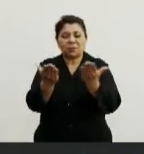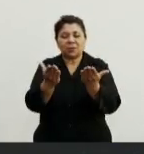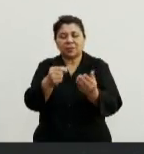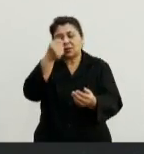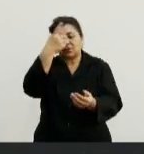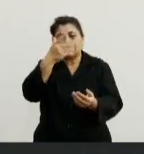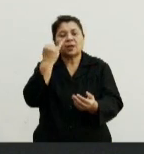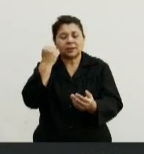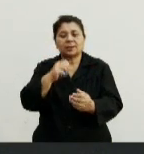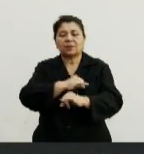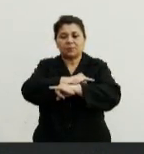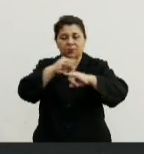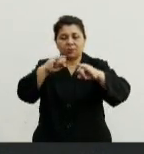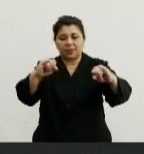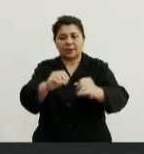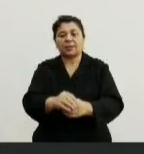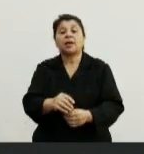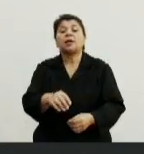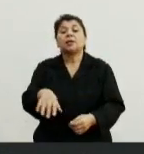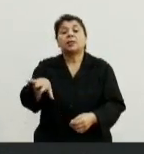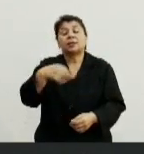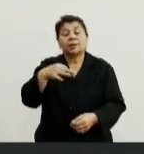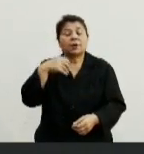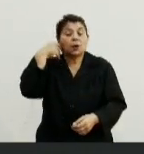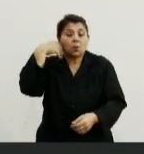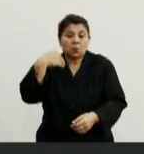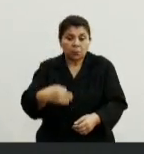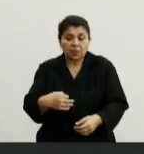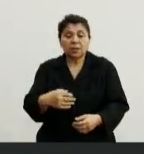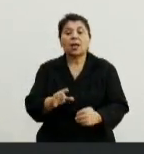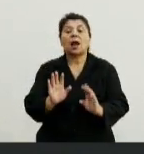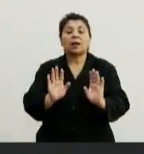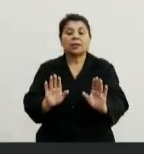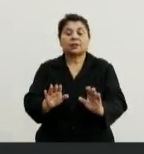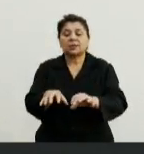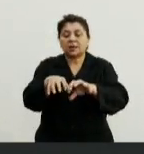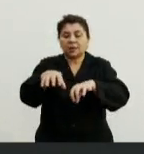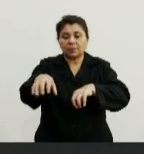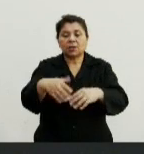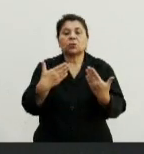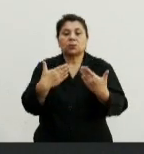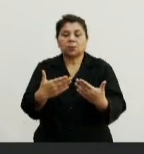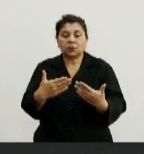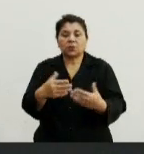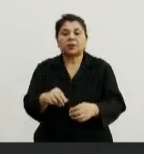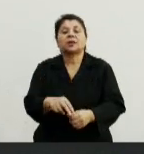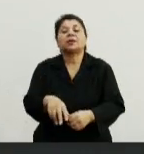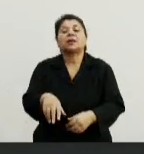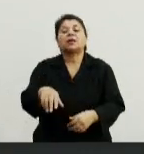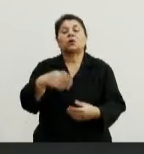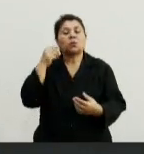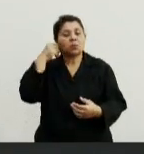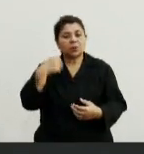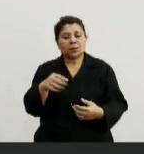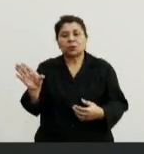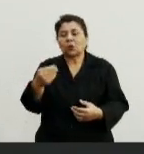para hacer cumplidos de manera inflexible y poder mantener verdaderamente el aislamiento social preventivo y obligatorio para todos